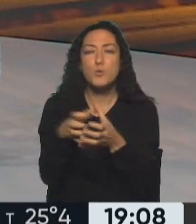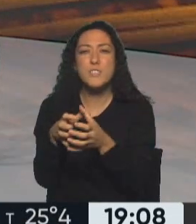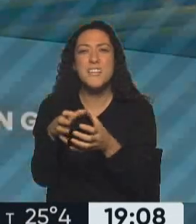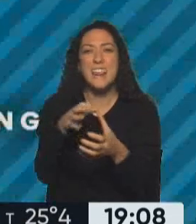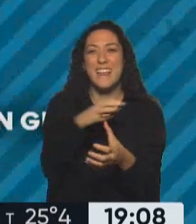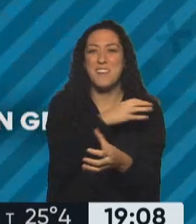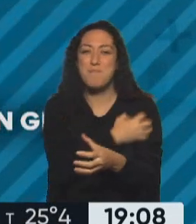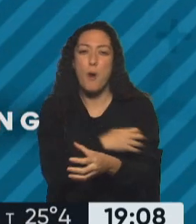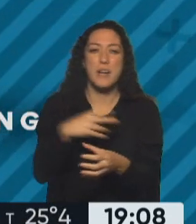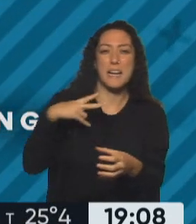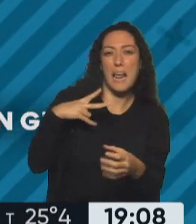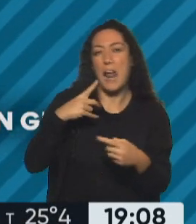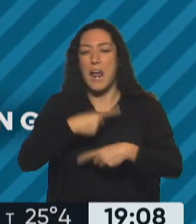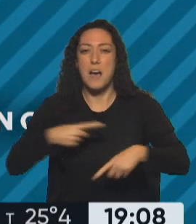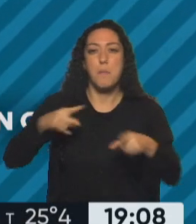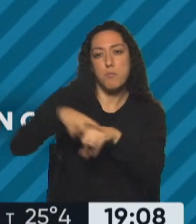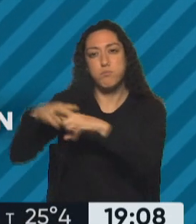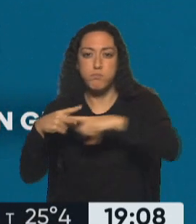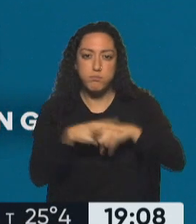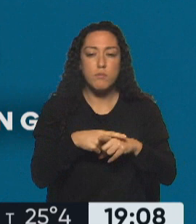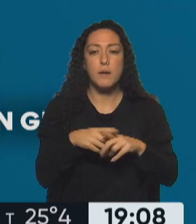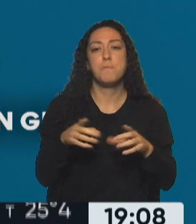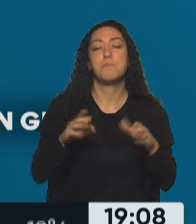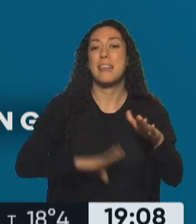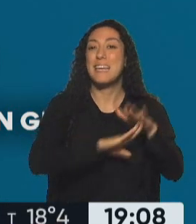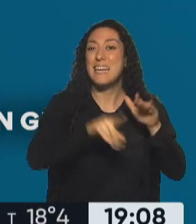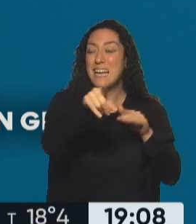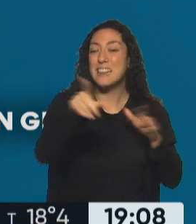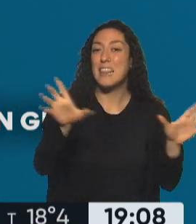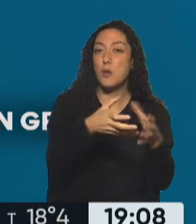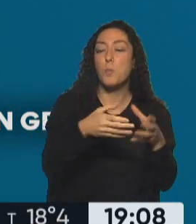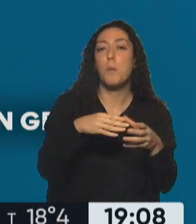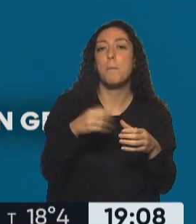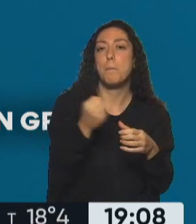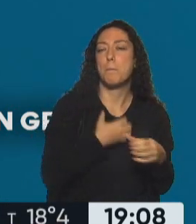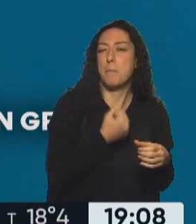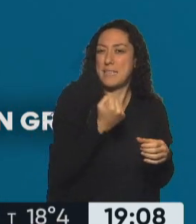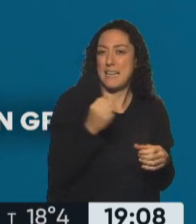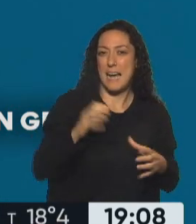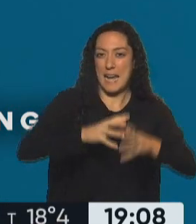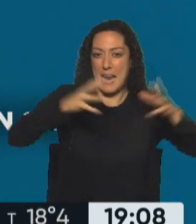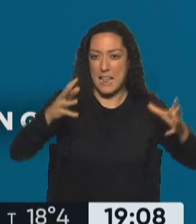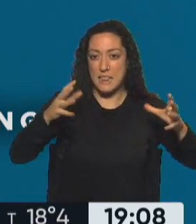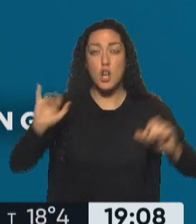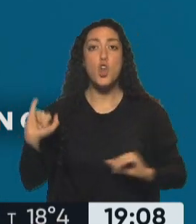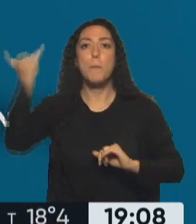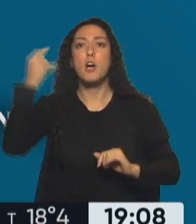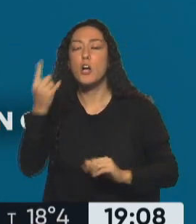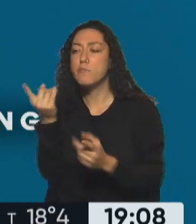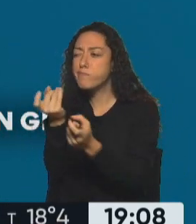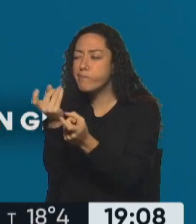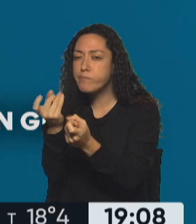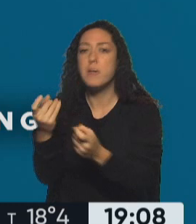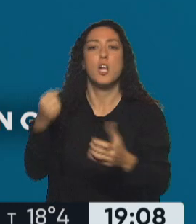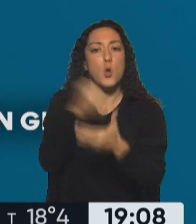esto lo tuiteaba ayer el dirigente de Patria Grande, aprendan de los mejores. Esta clase lucha y gana. Y en el día